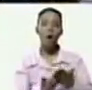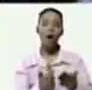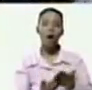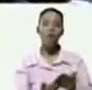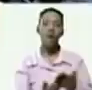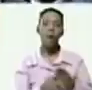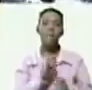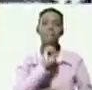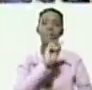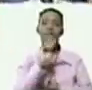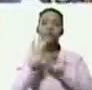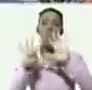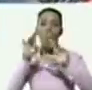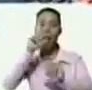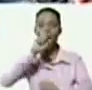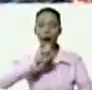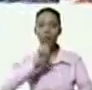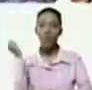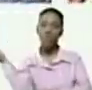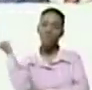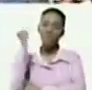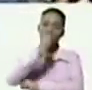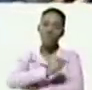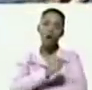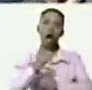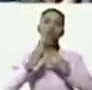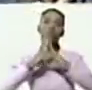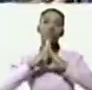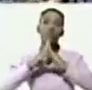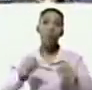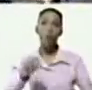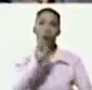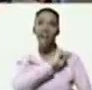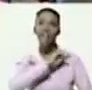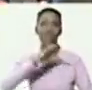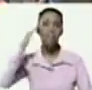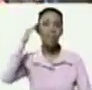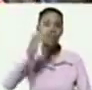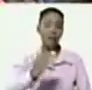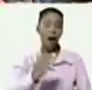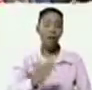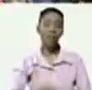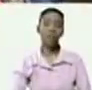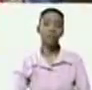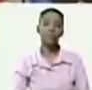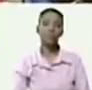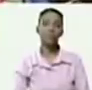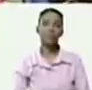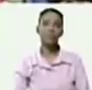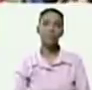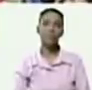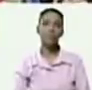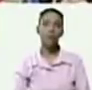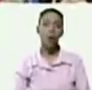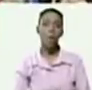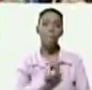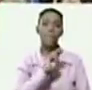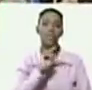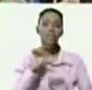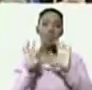29 años. Derrota a todos los jefes militares con 29